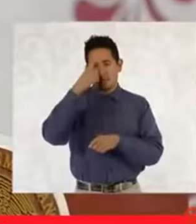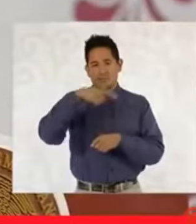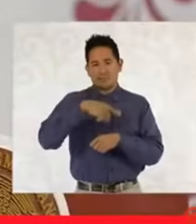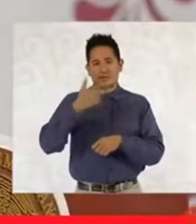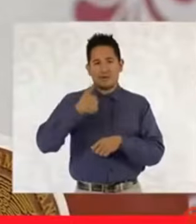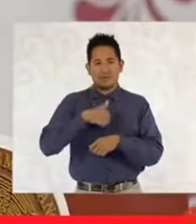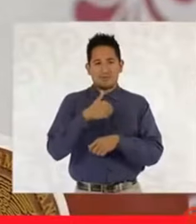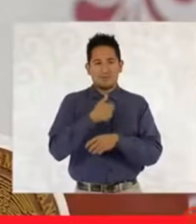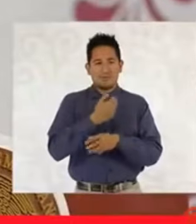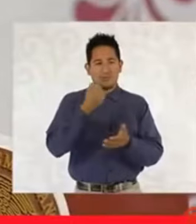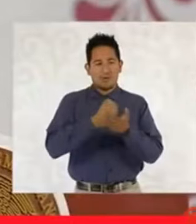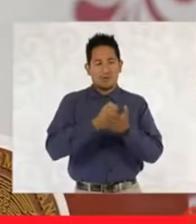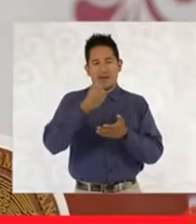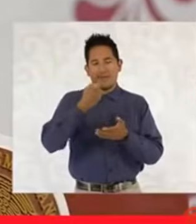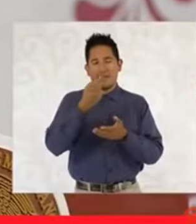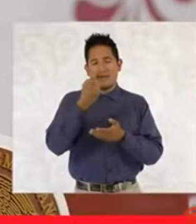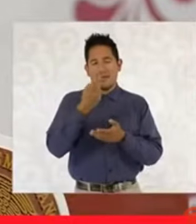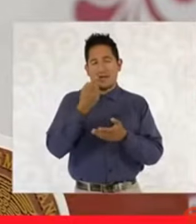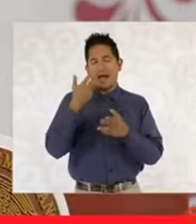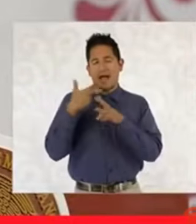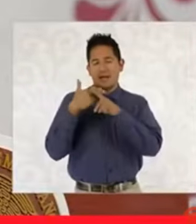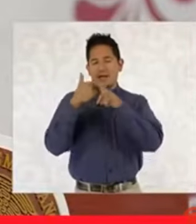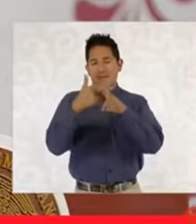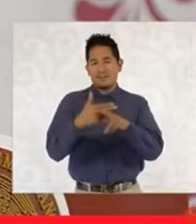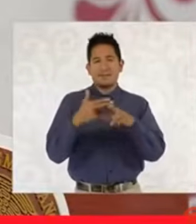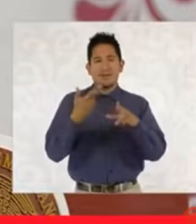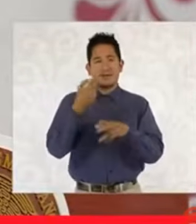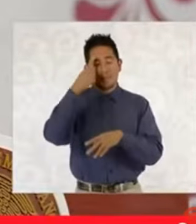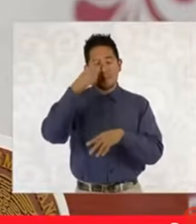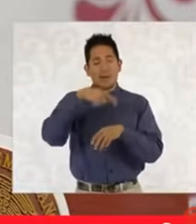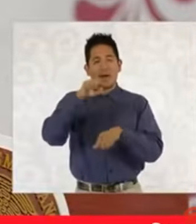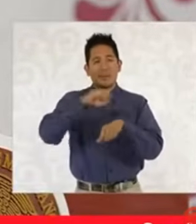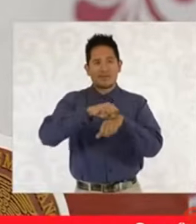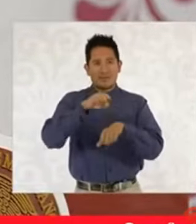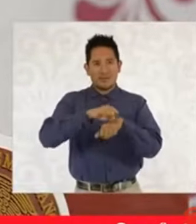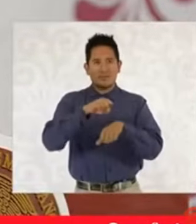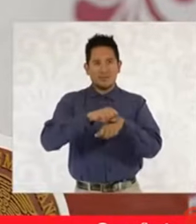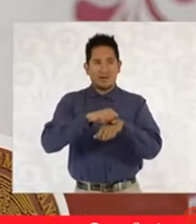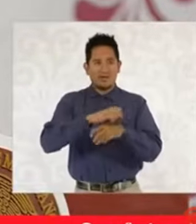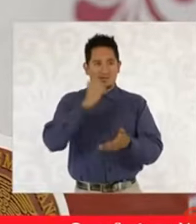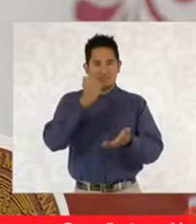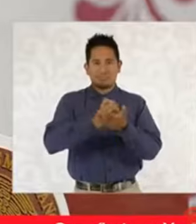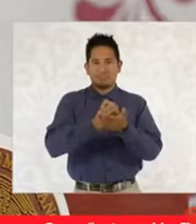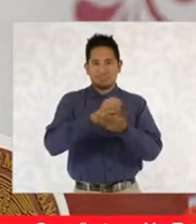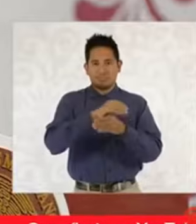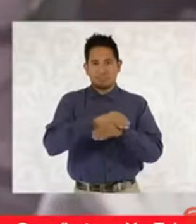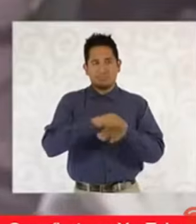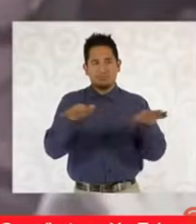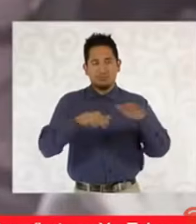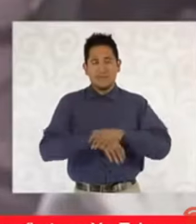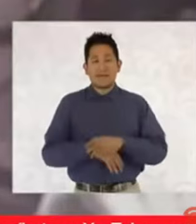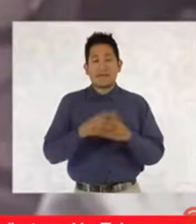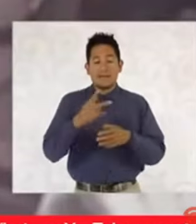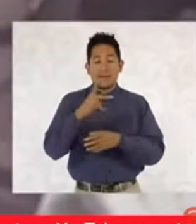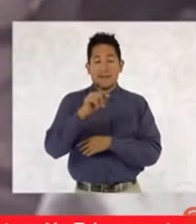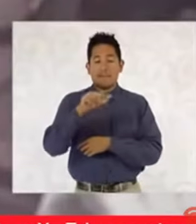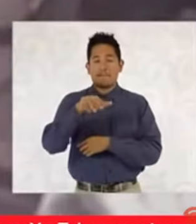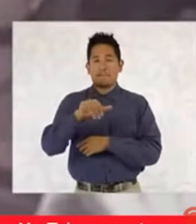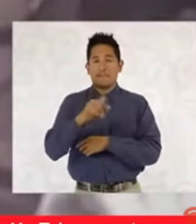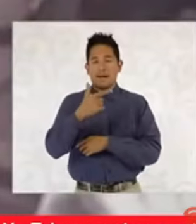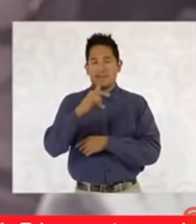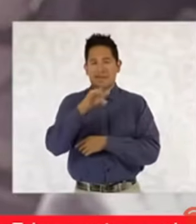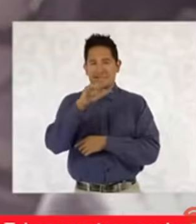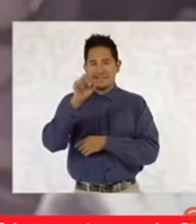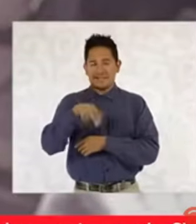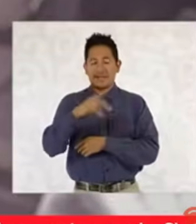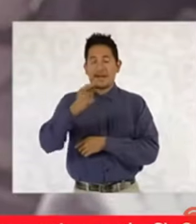crea las escuelas secundarias en nuestro país. Como vimos en la cápsula, Palma Guillén fue la primera directora del